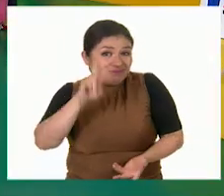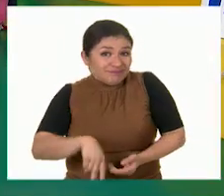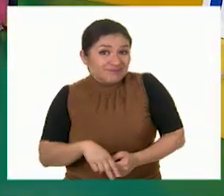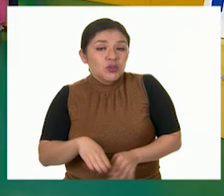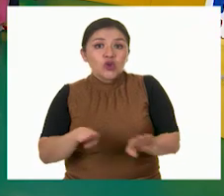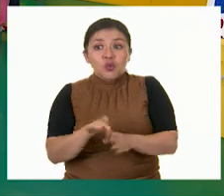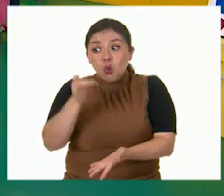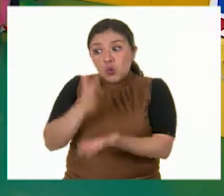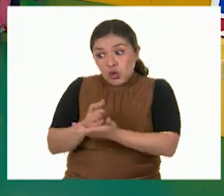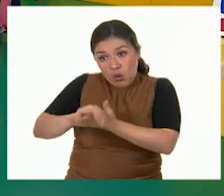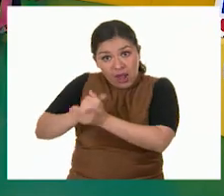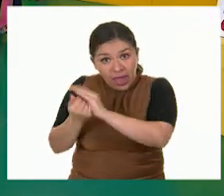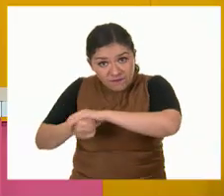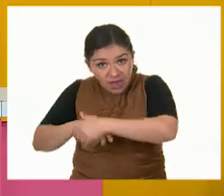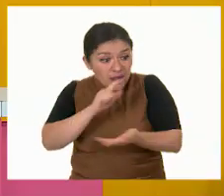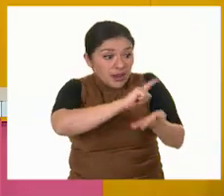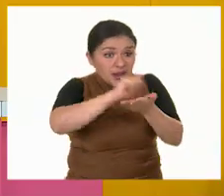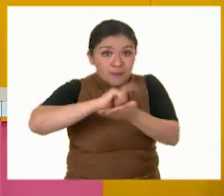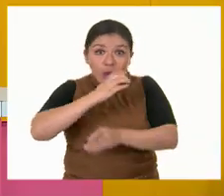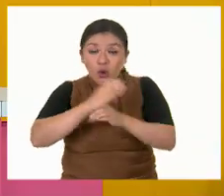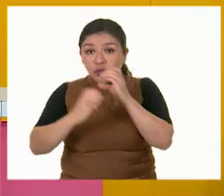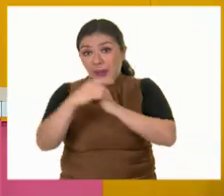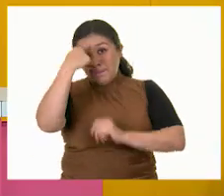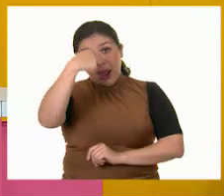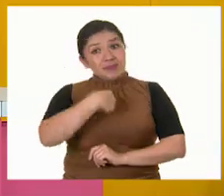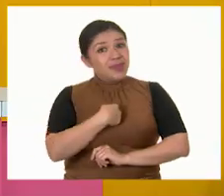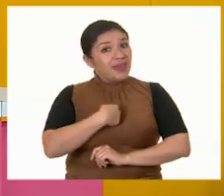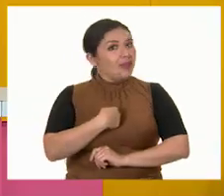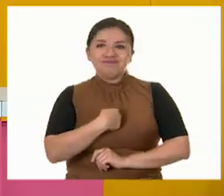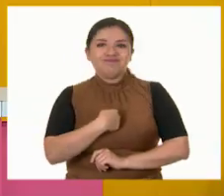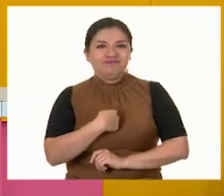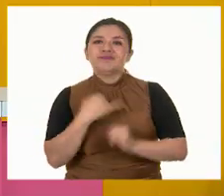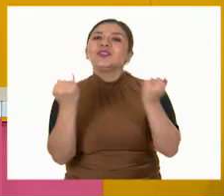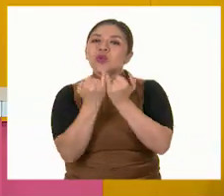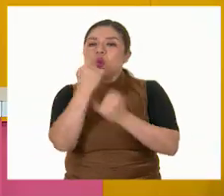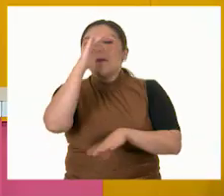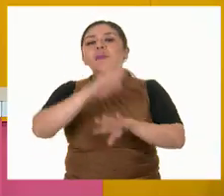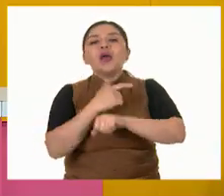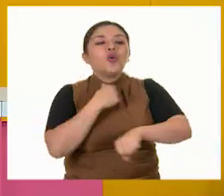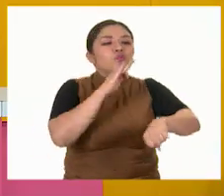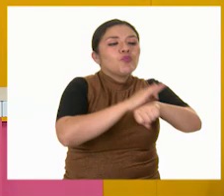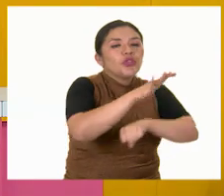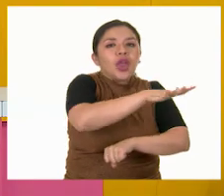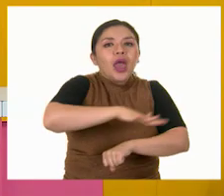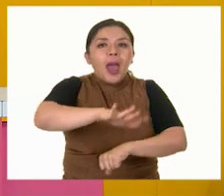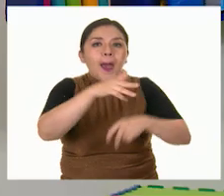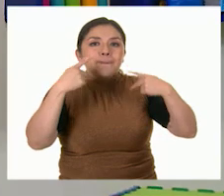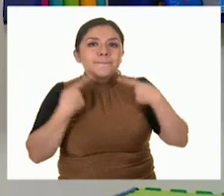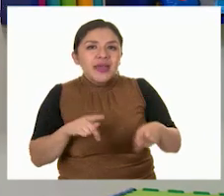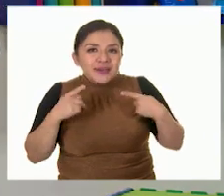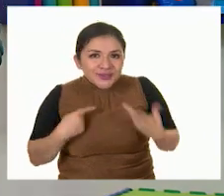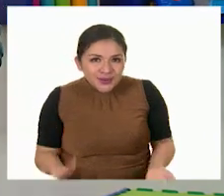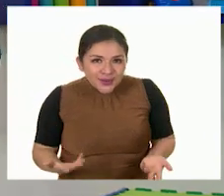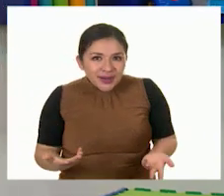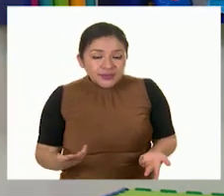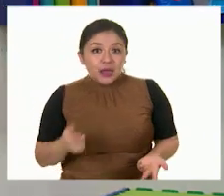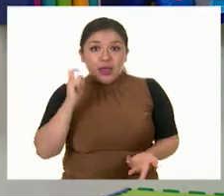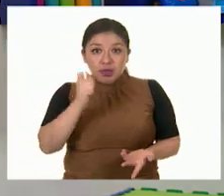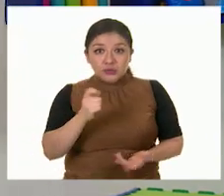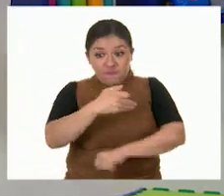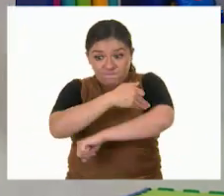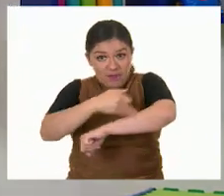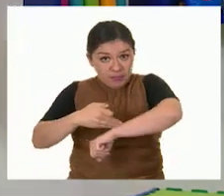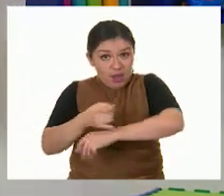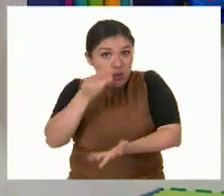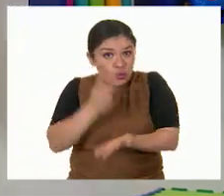pues me lavo las manos y limpio los objetos para mí, lo hago también por los demás. Y no solo... la